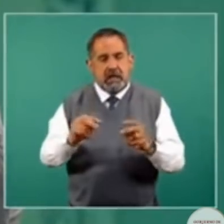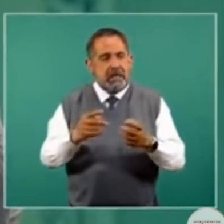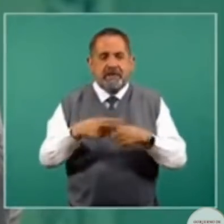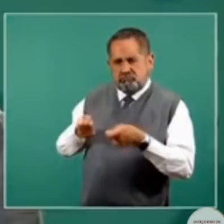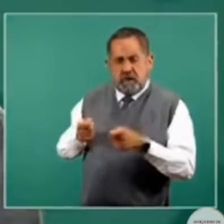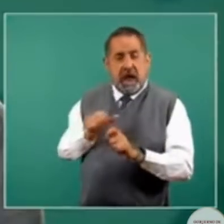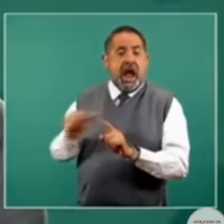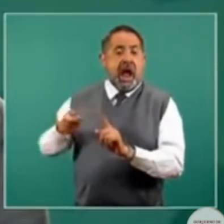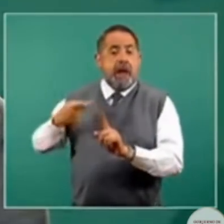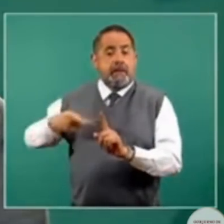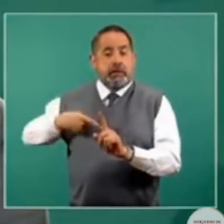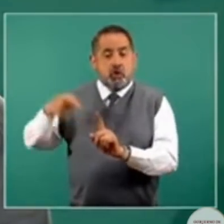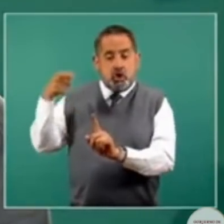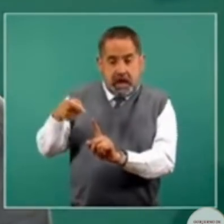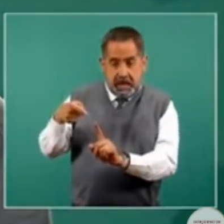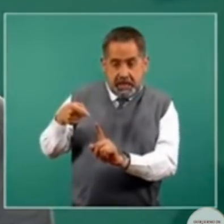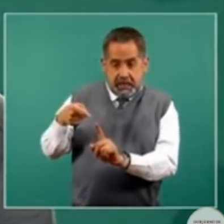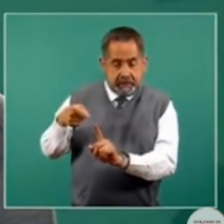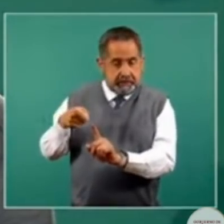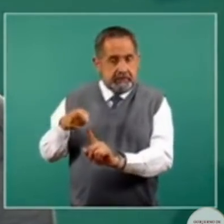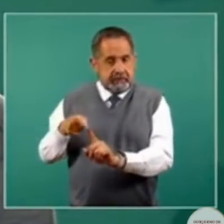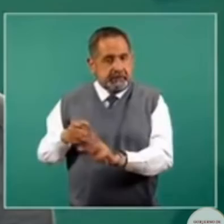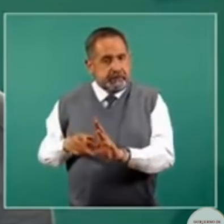así. Amigos y amigas, me despido de esta